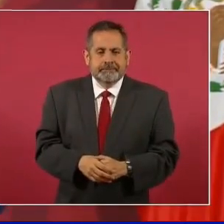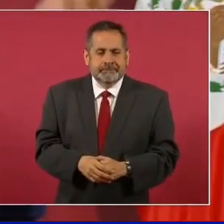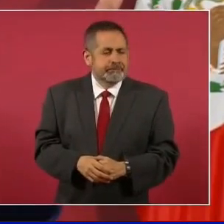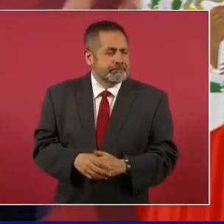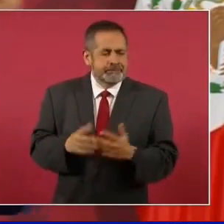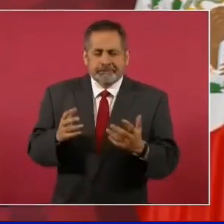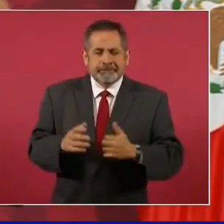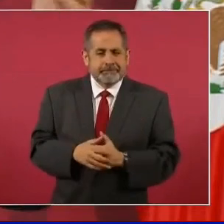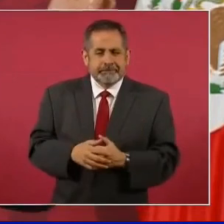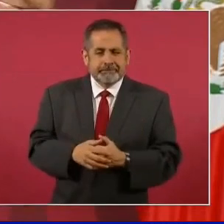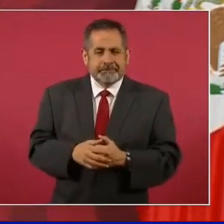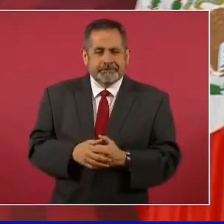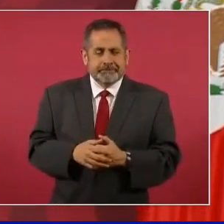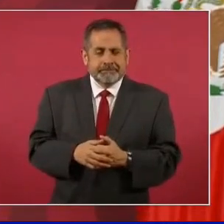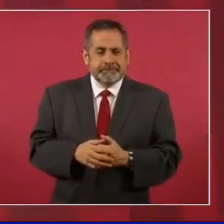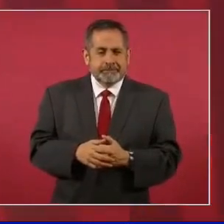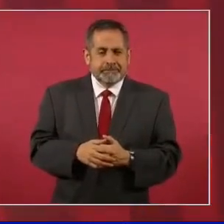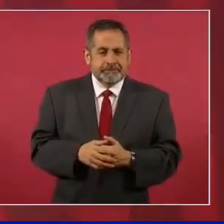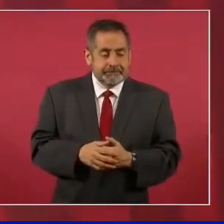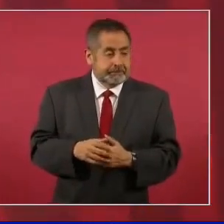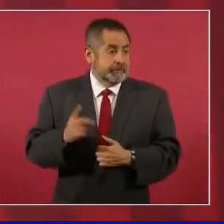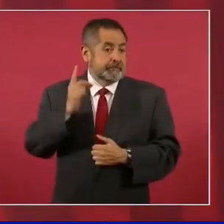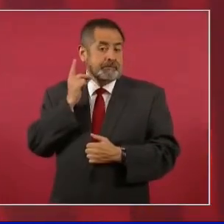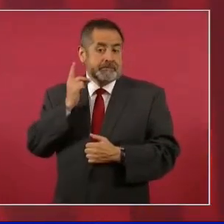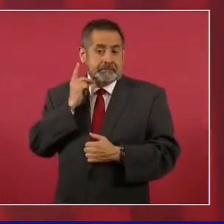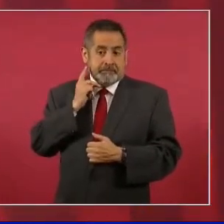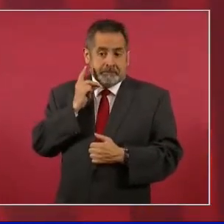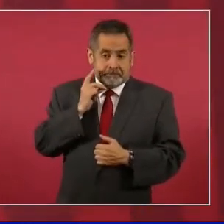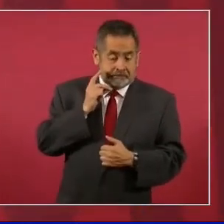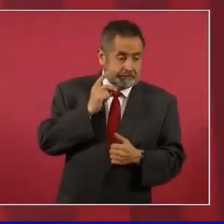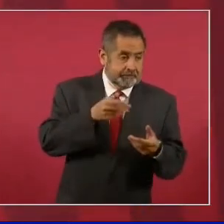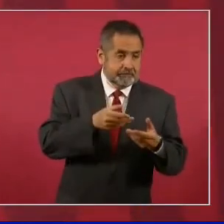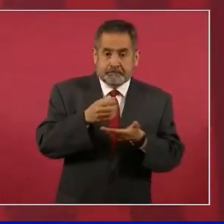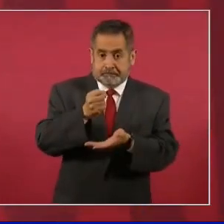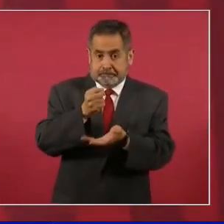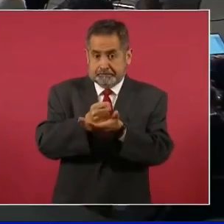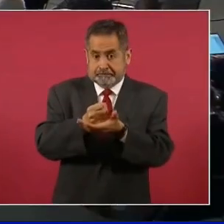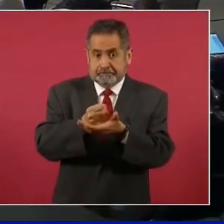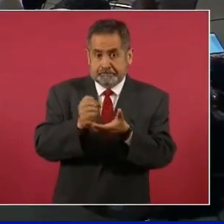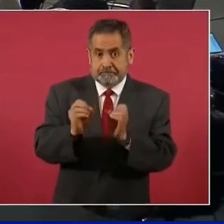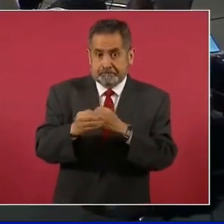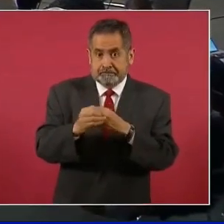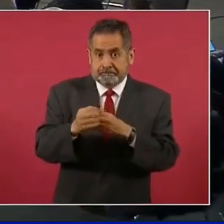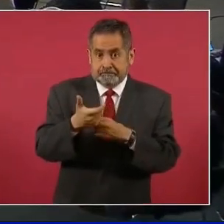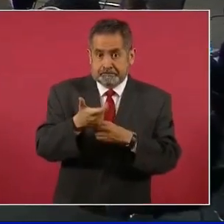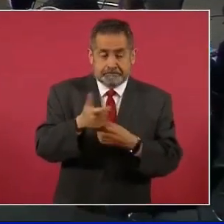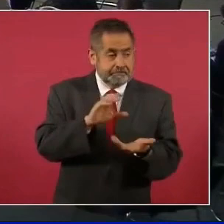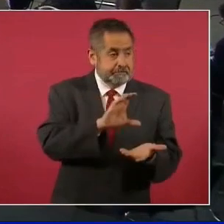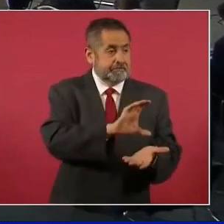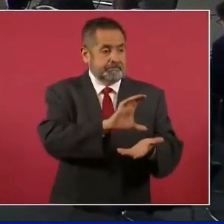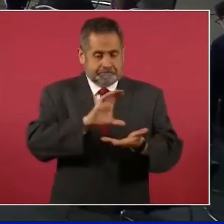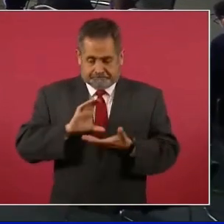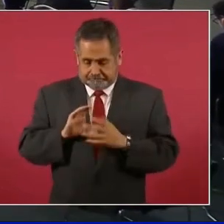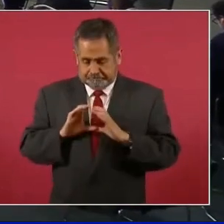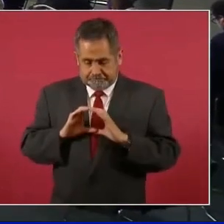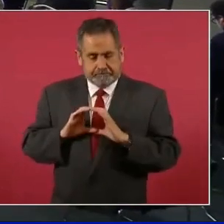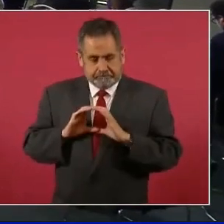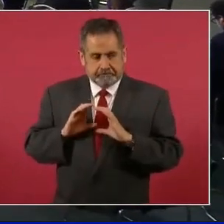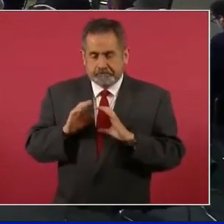Entonces ya sabemos cómo ese diputado con ese oficio de autorización negociaba con un presidente